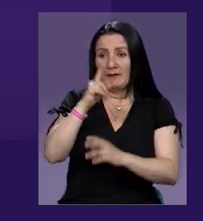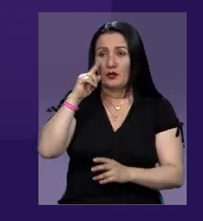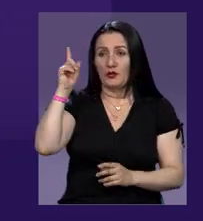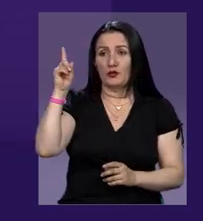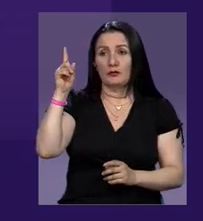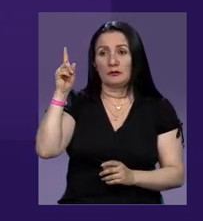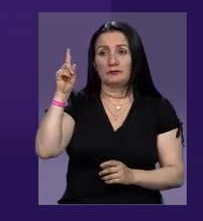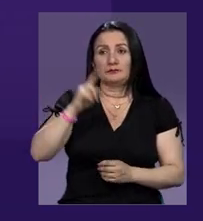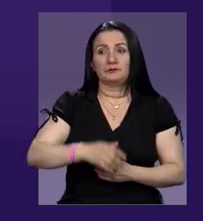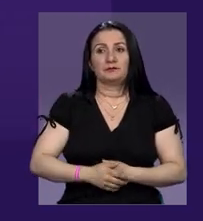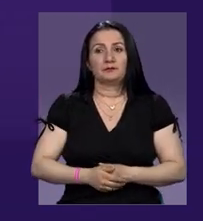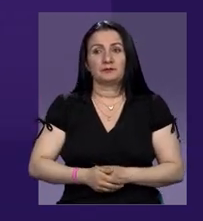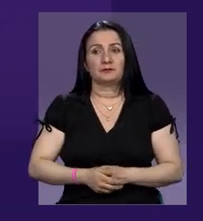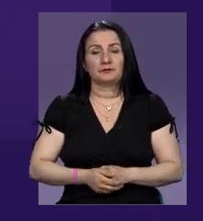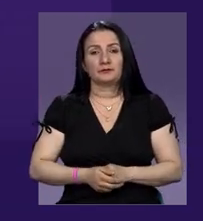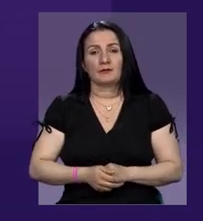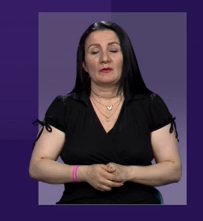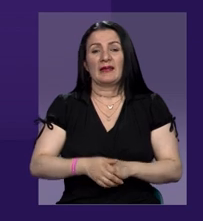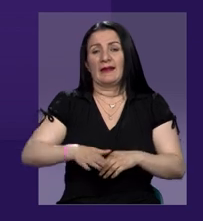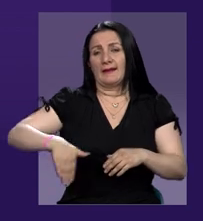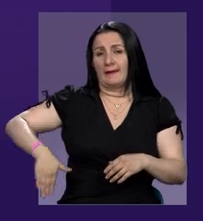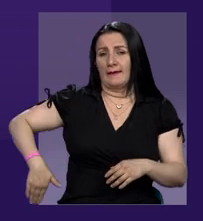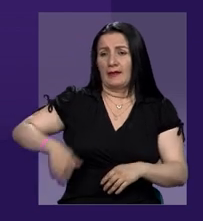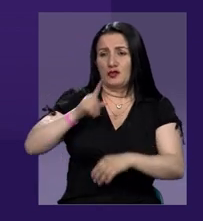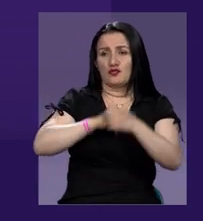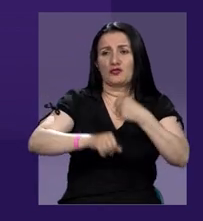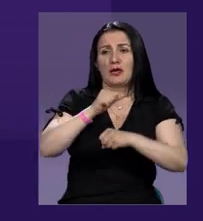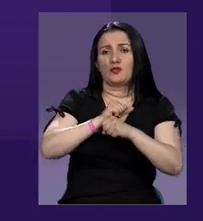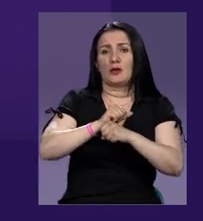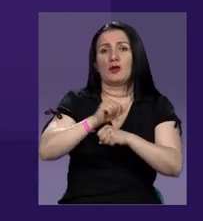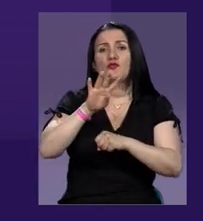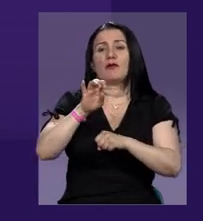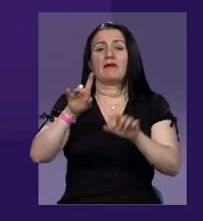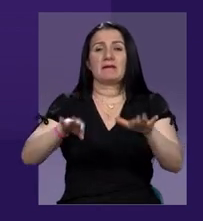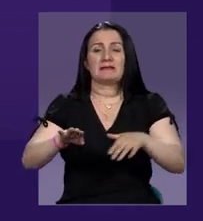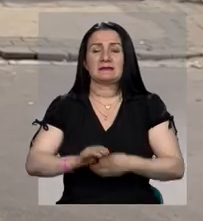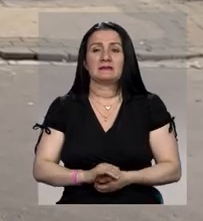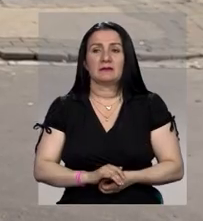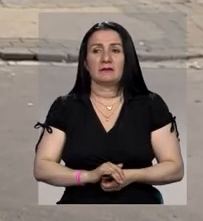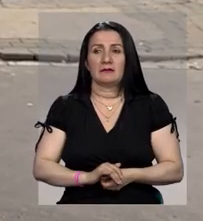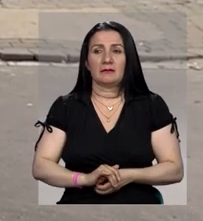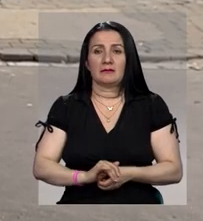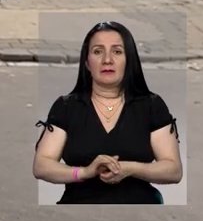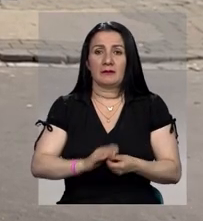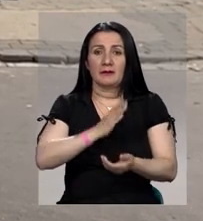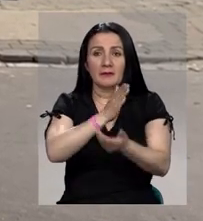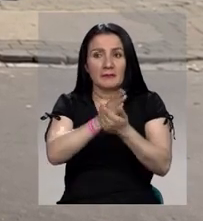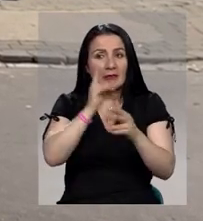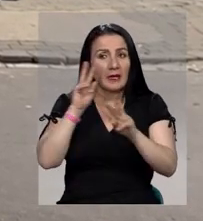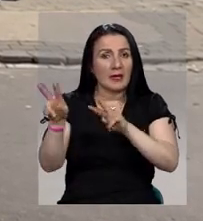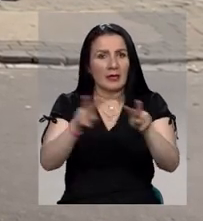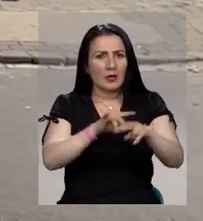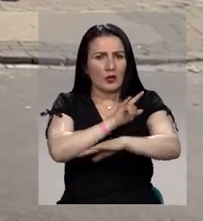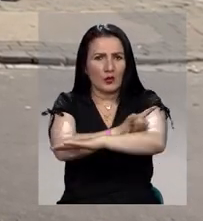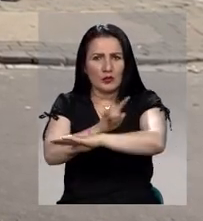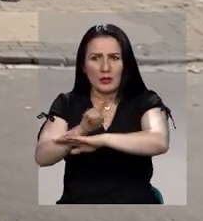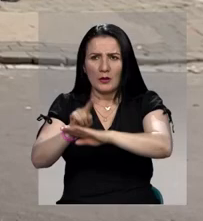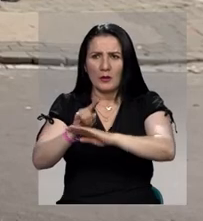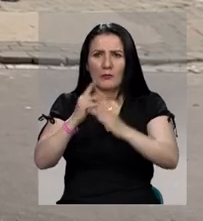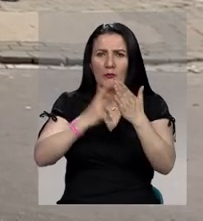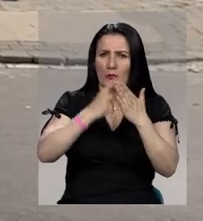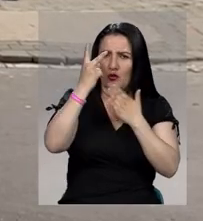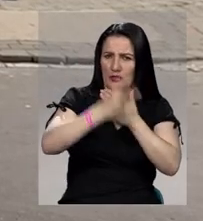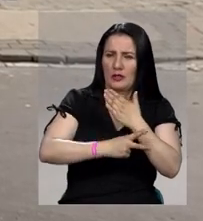establecida para el 28 de septiembre de 2021, es decir, hace 1 año y 9 meses. Con la visita administrativa a este proyecto, que